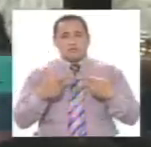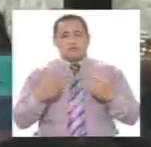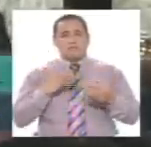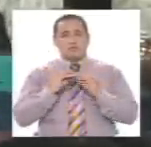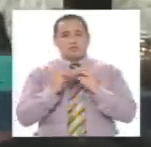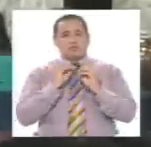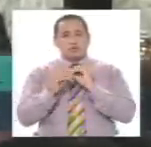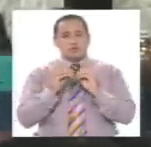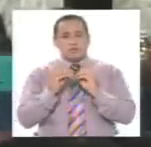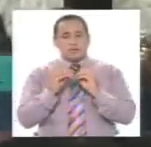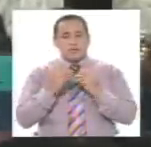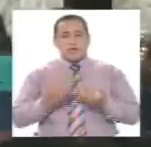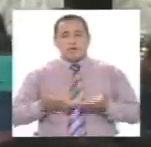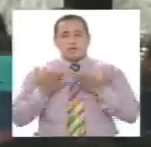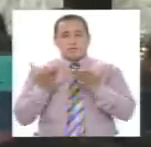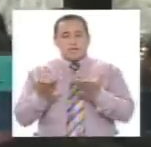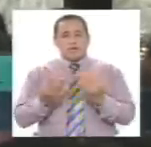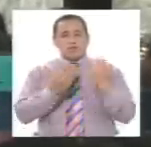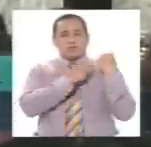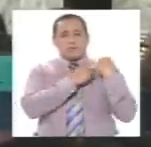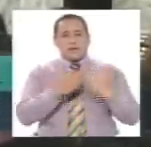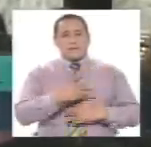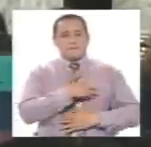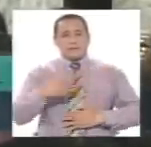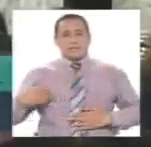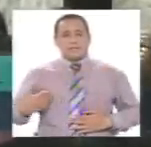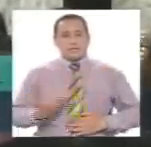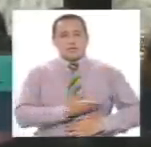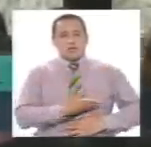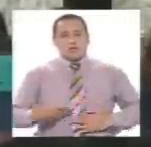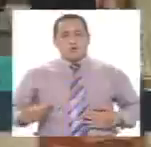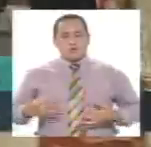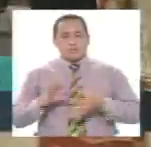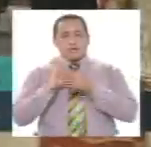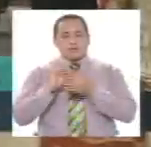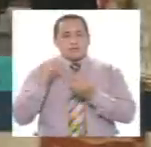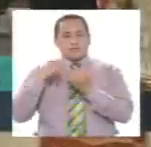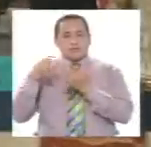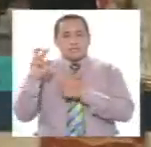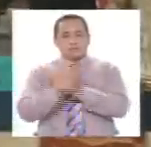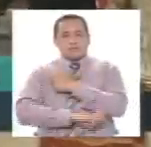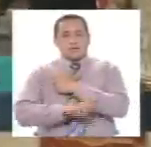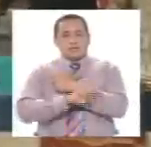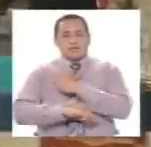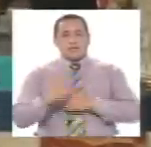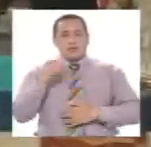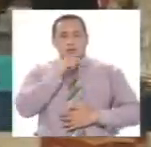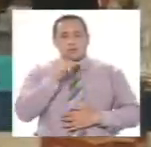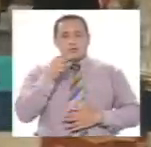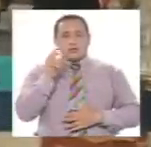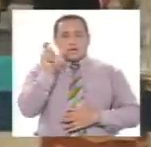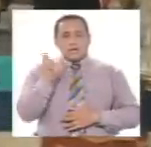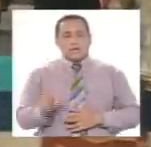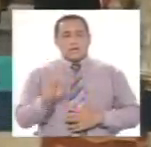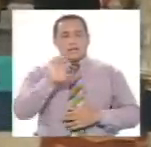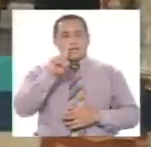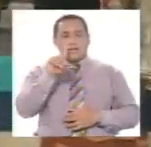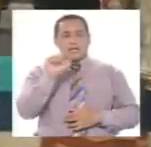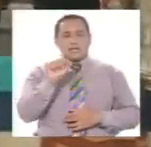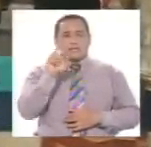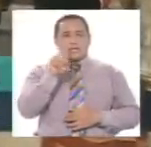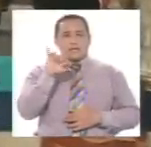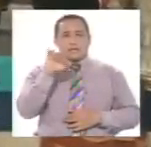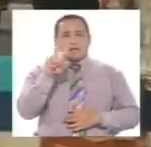se resuelve nombrar ministra de Estado en el Despacho de Relaciones Exteriores a la señora Eda Adriana